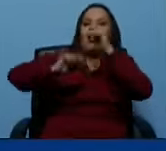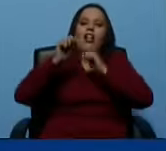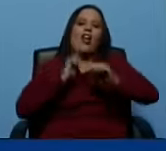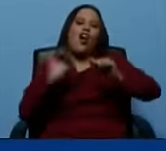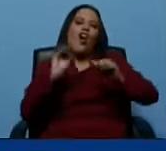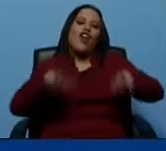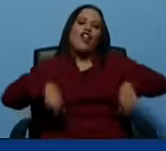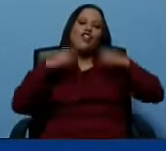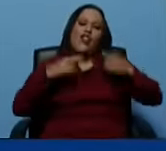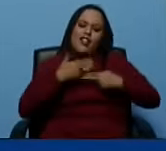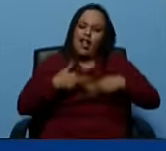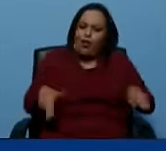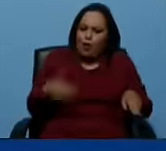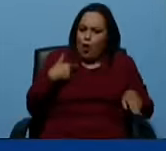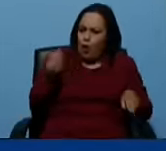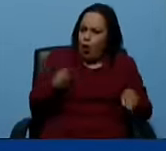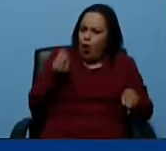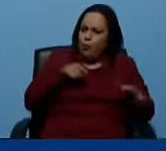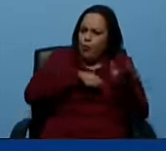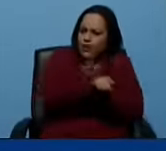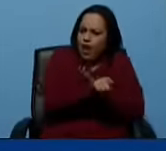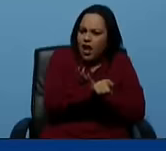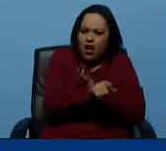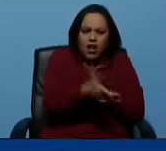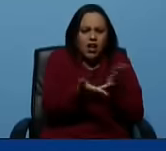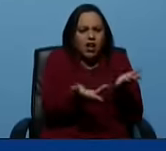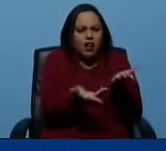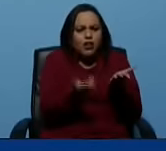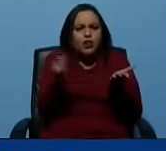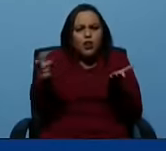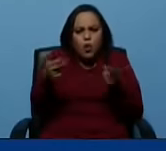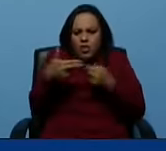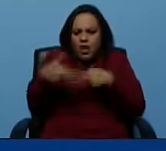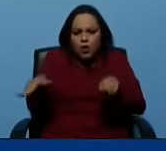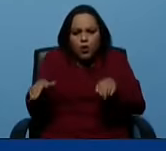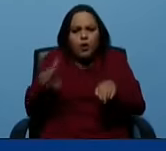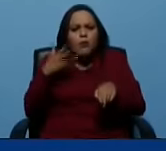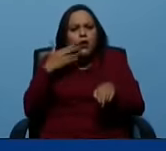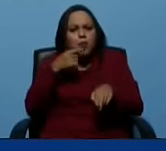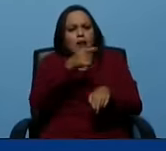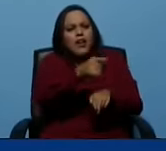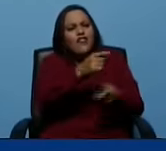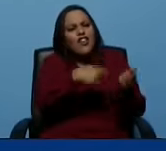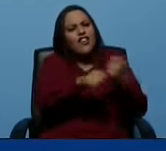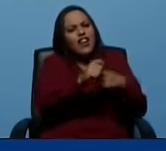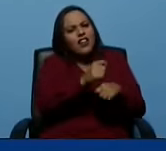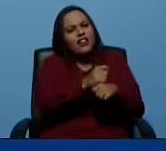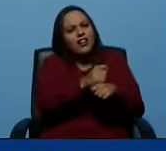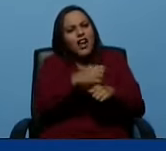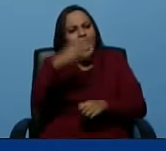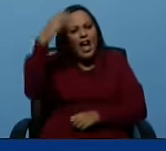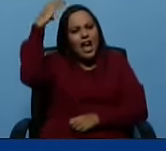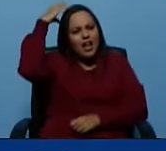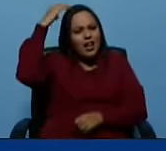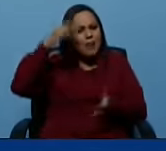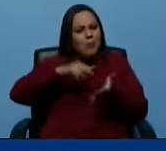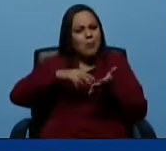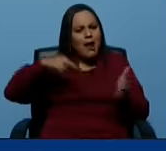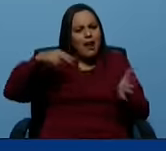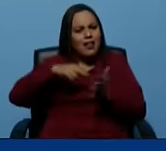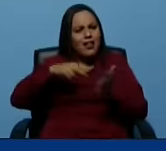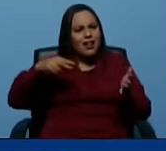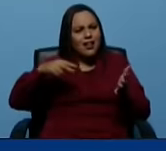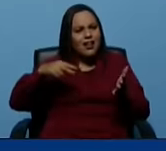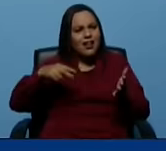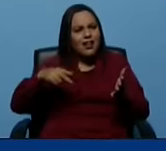restaurante. Por ejemplo, tú te vas desnudo ahorita aquí donde venden el rey de los espaguetis. Tú